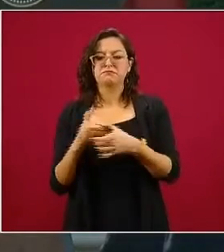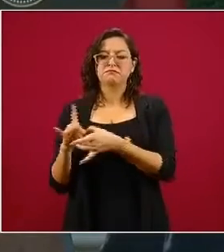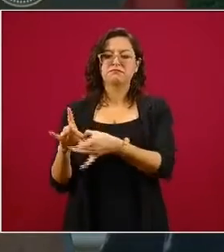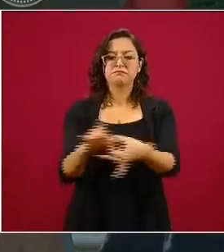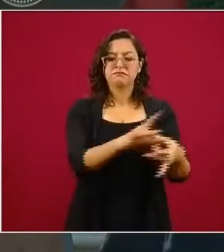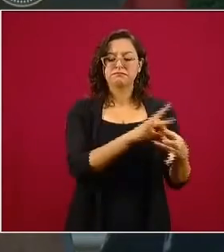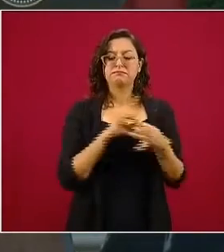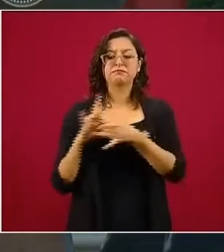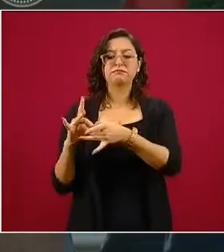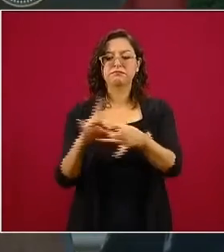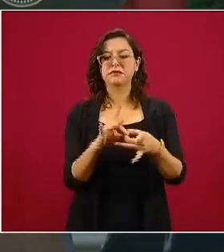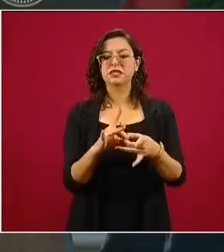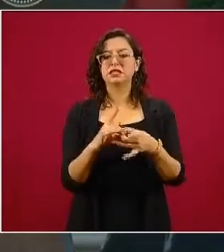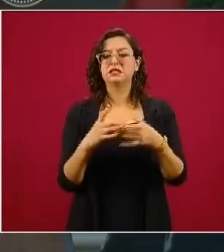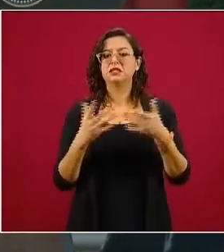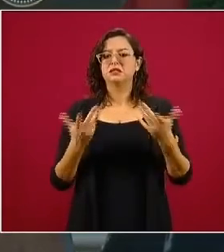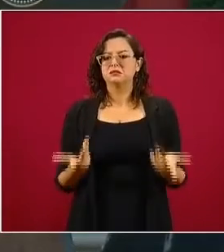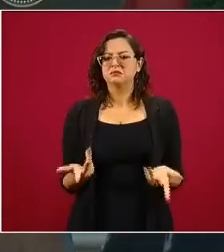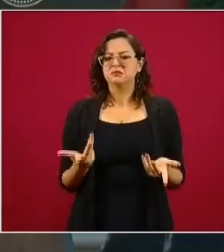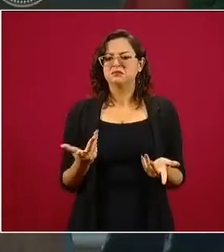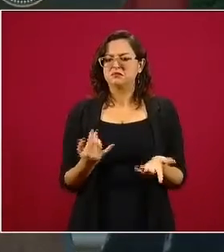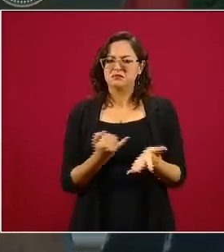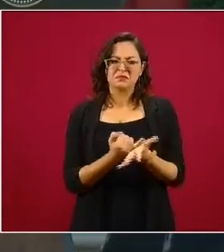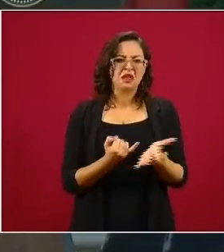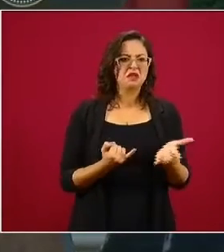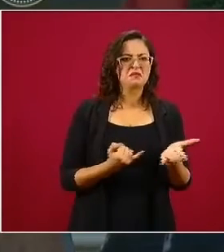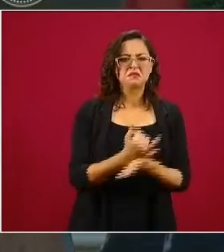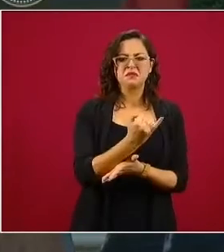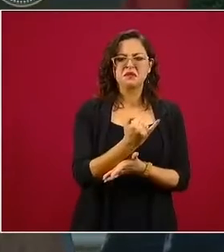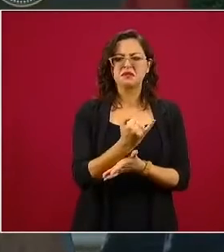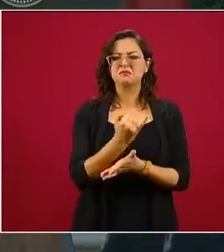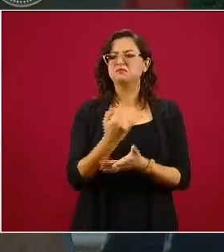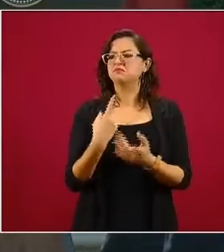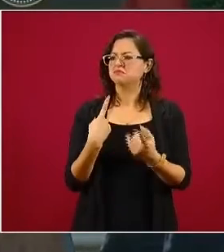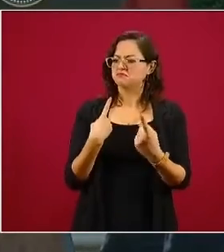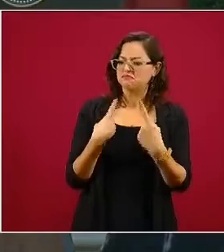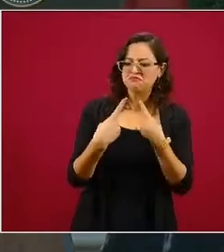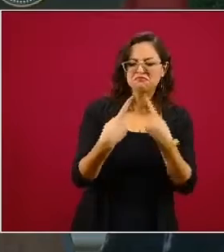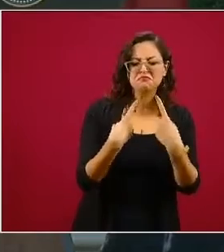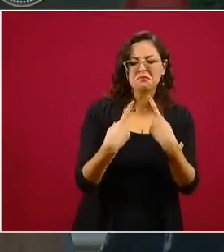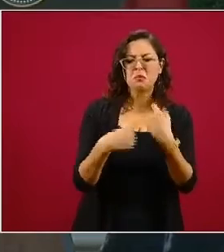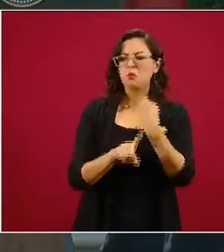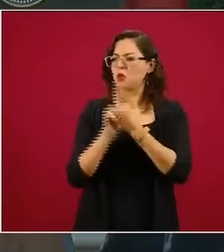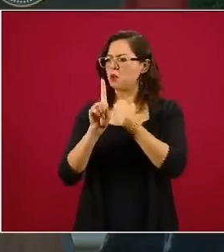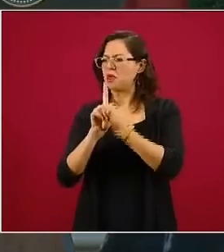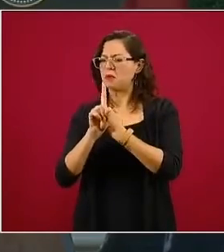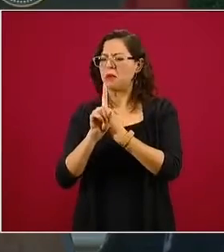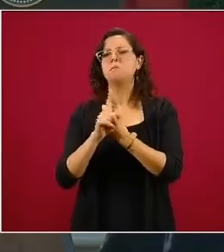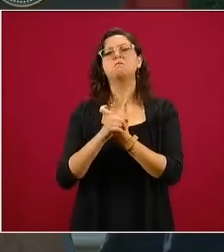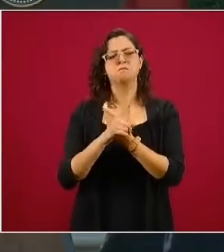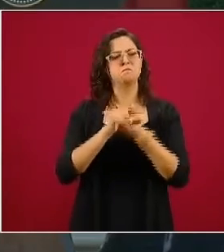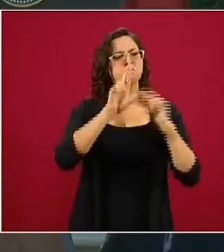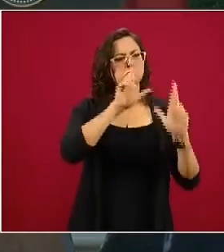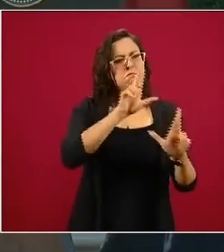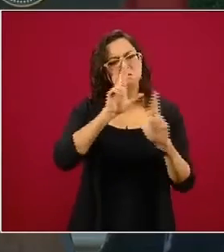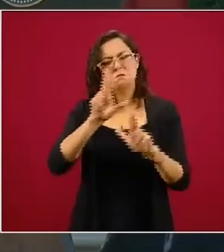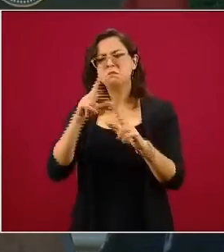y hacer a un lado las diferencias o resolverlas con diálogo y respeto mutuo.